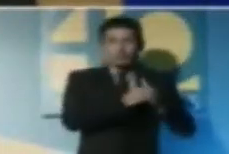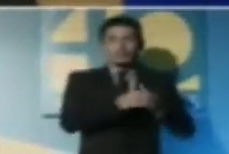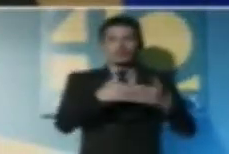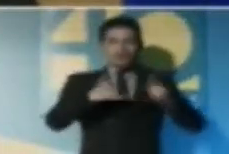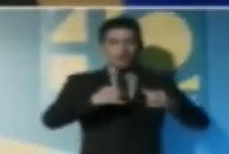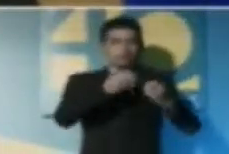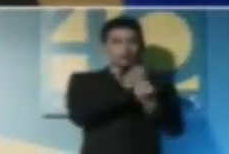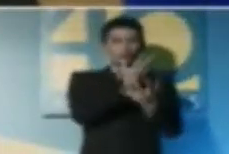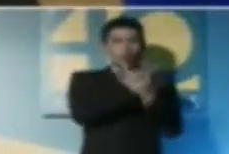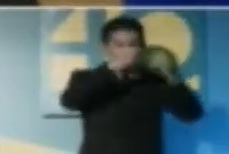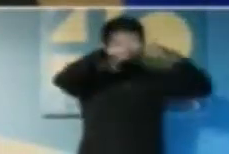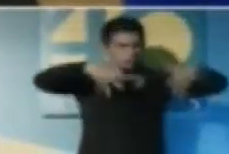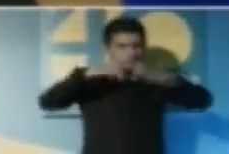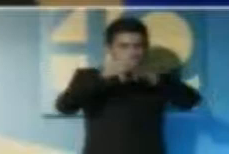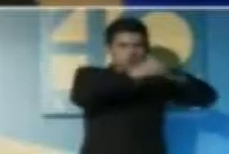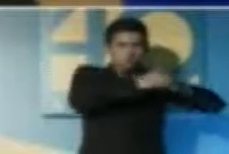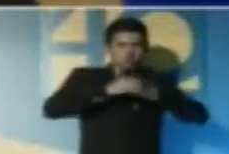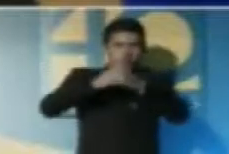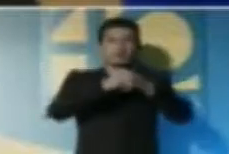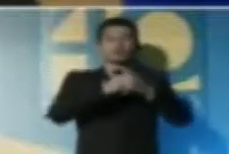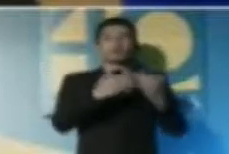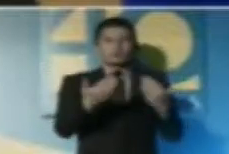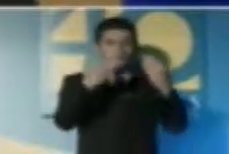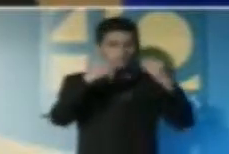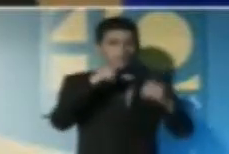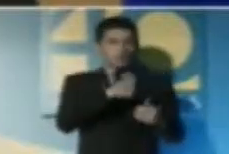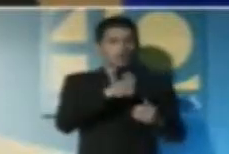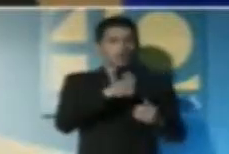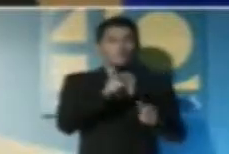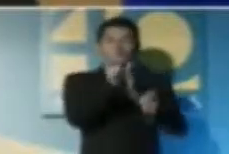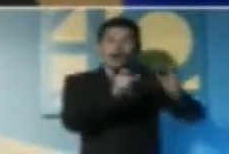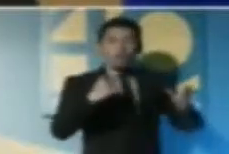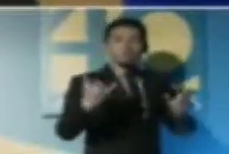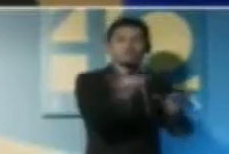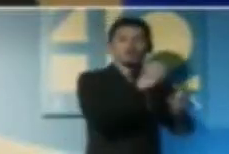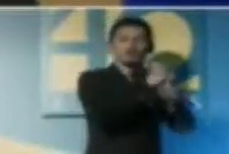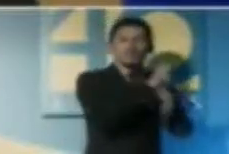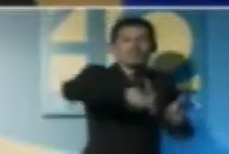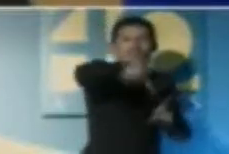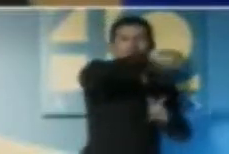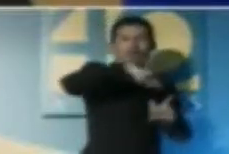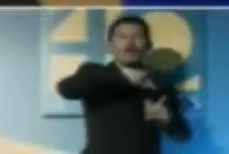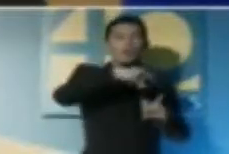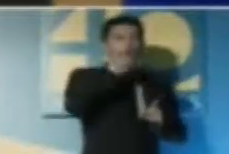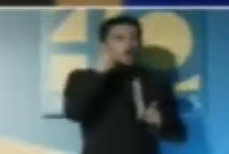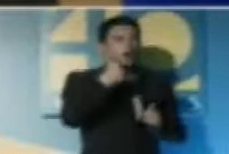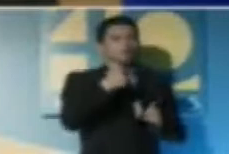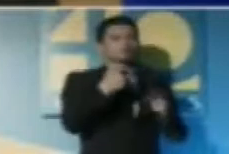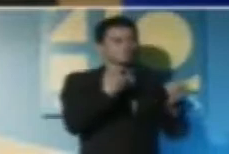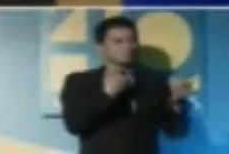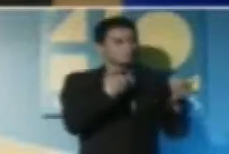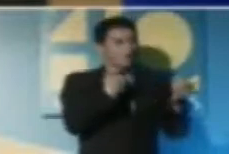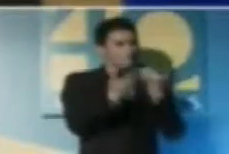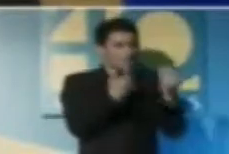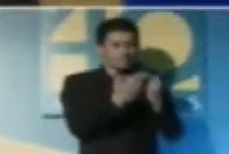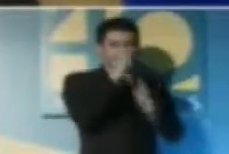cívicas que han conducido a crear capital social sustentado en mayor respeto y confianza entre los ciudadanos y